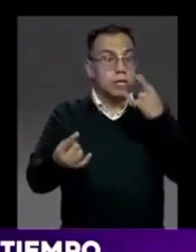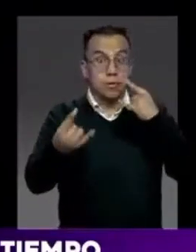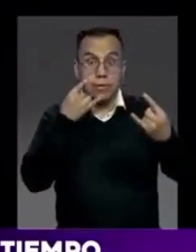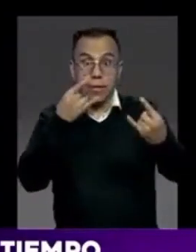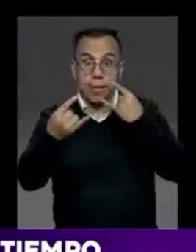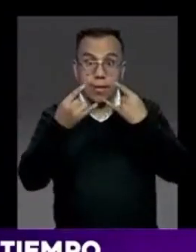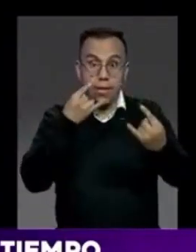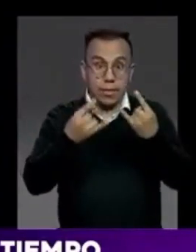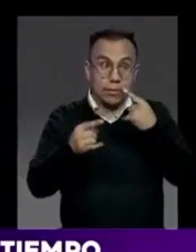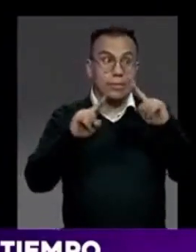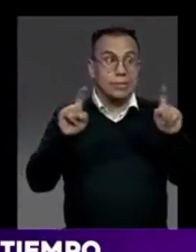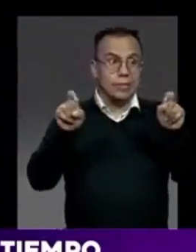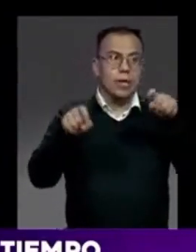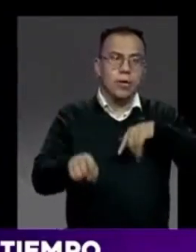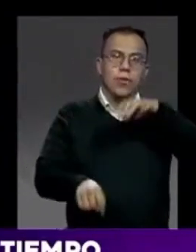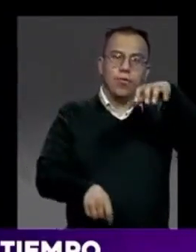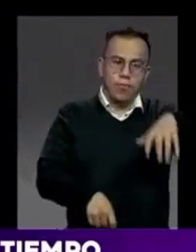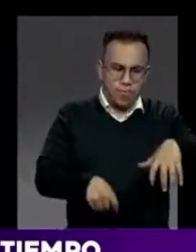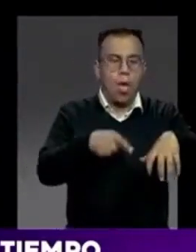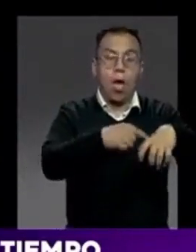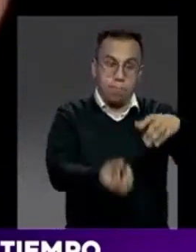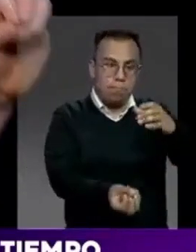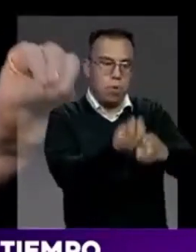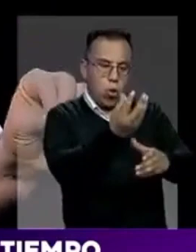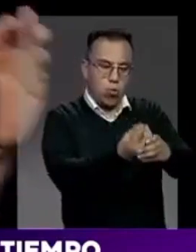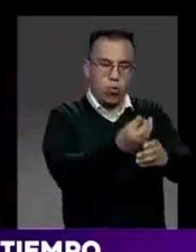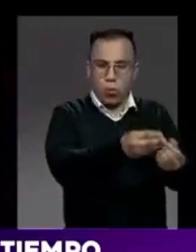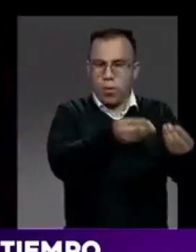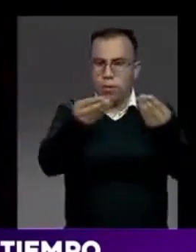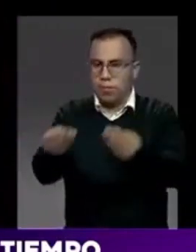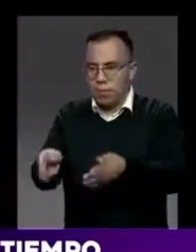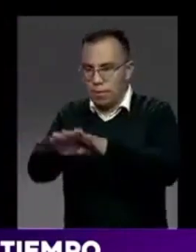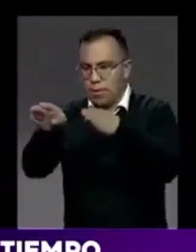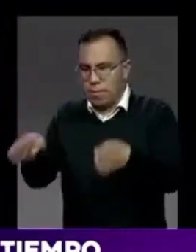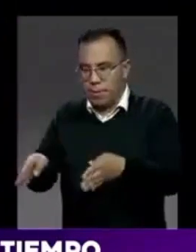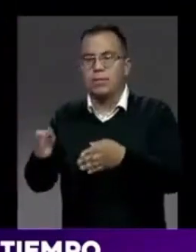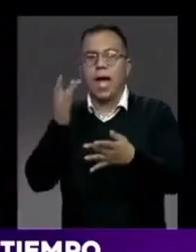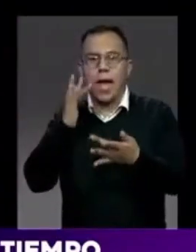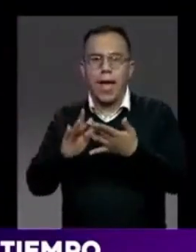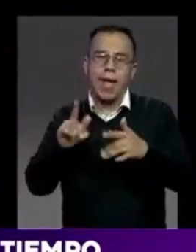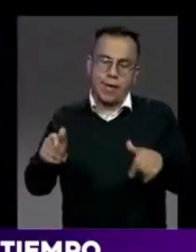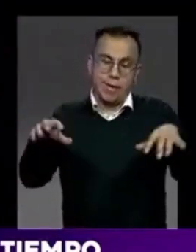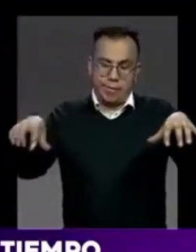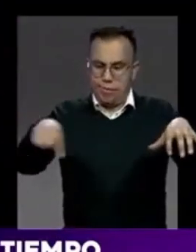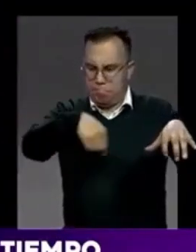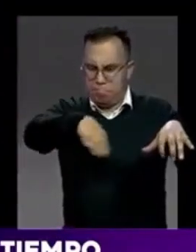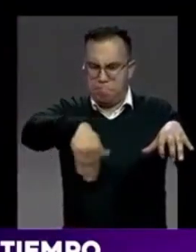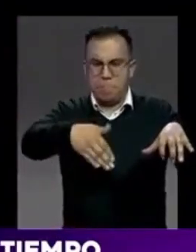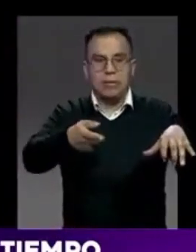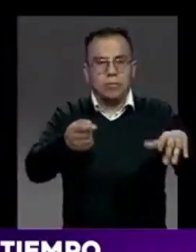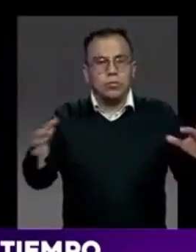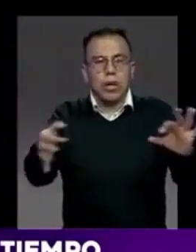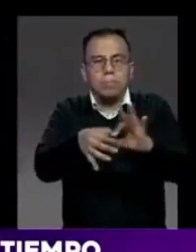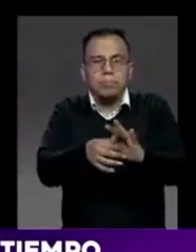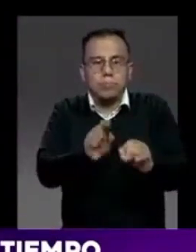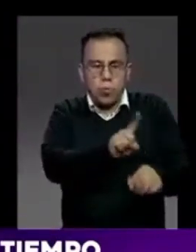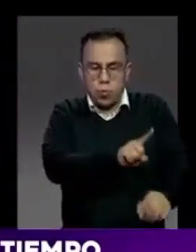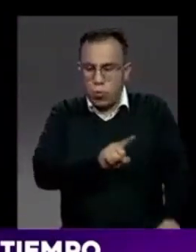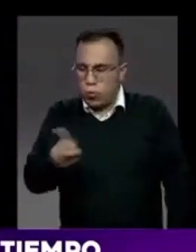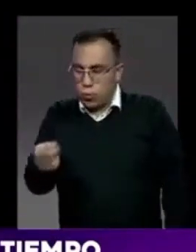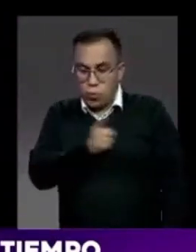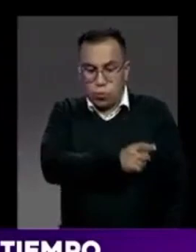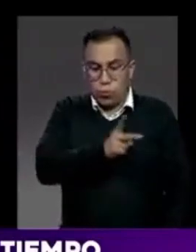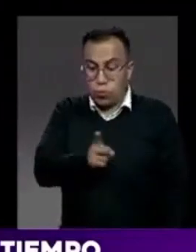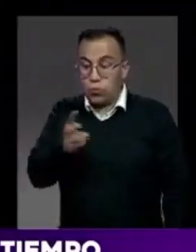entre el momento en el campo cuando el campo produce al momento de la mesa los colombianos la intermediación innecesaria hay que romperla tenemos que